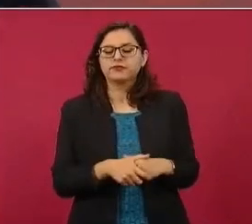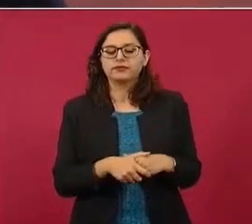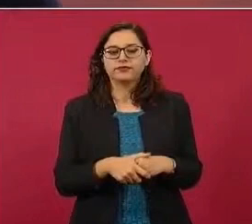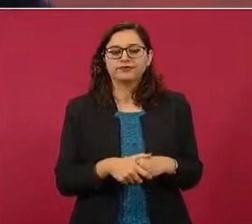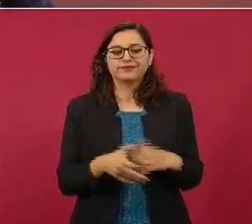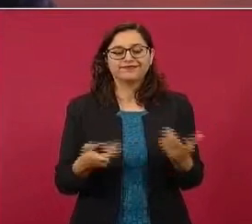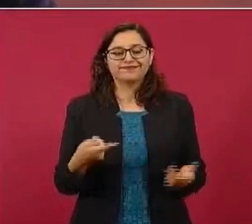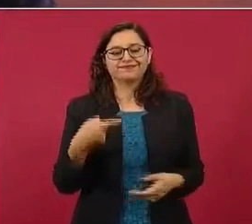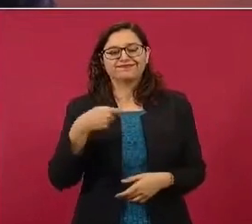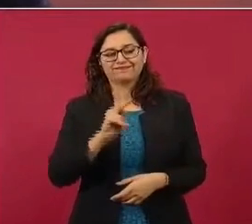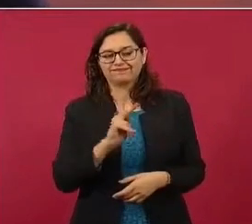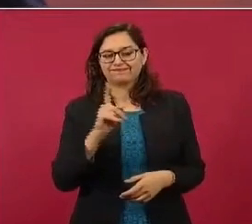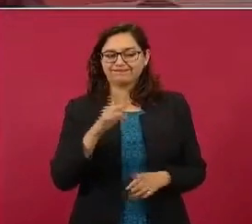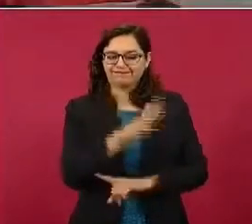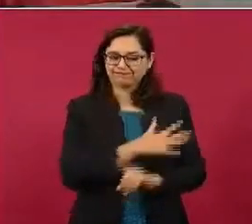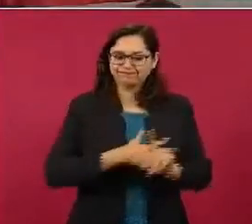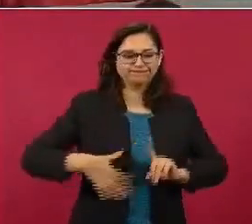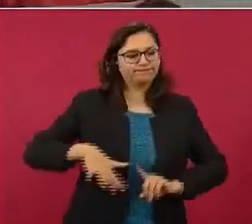que ya habían